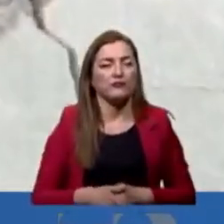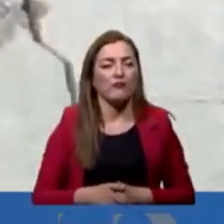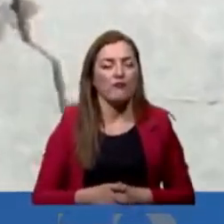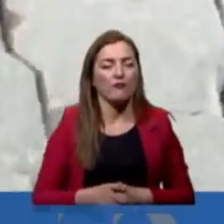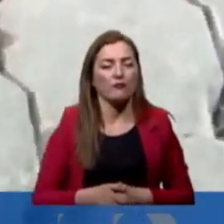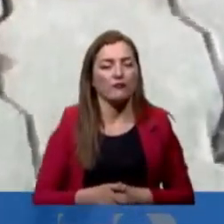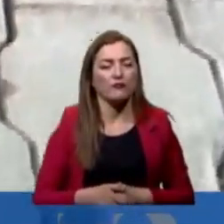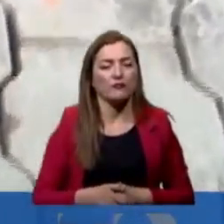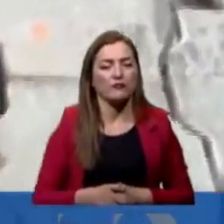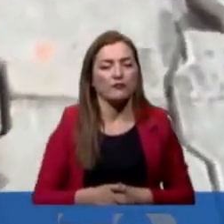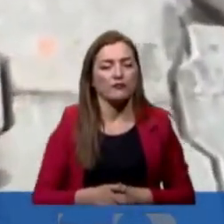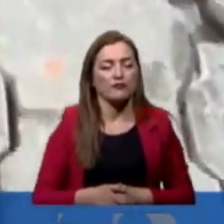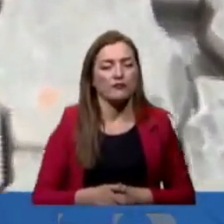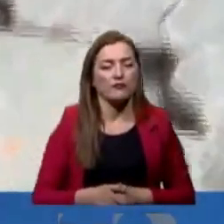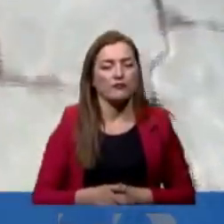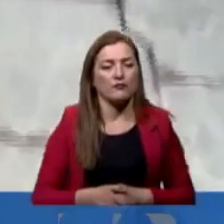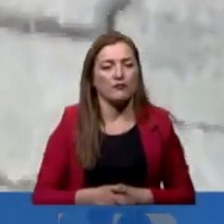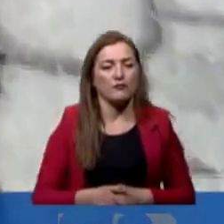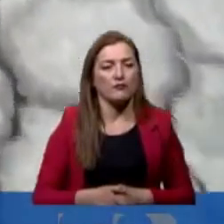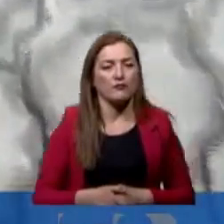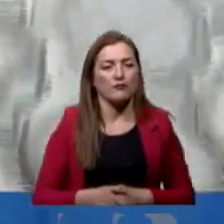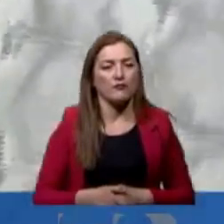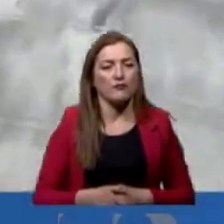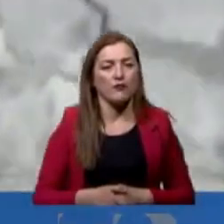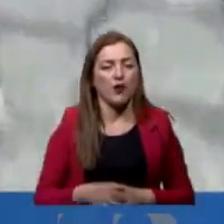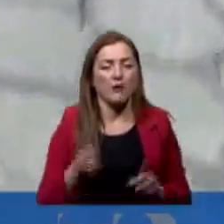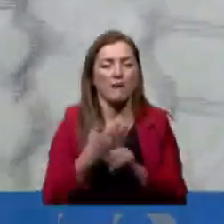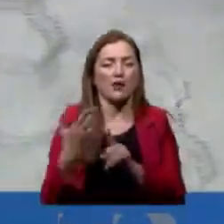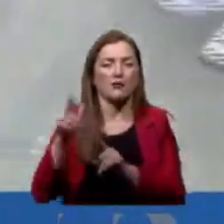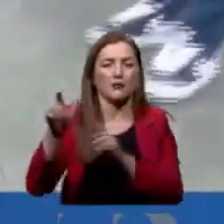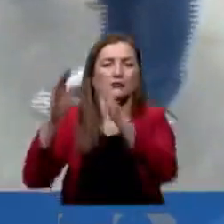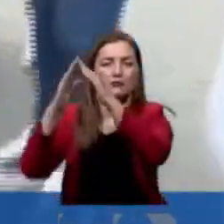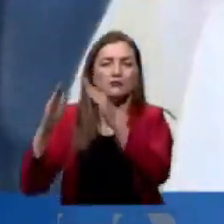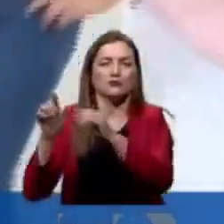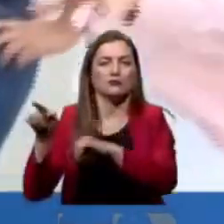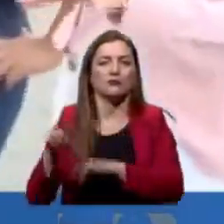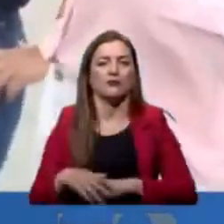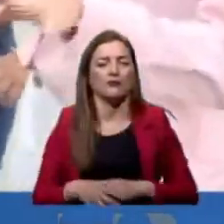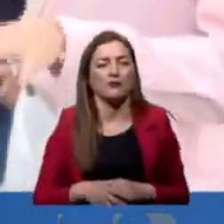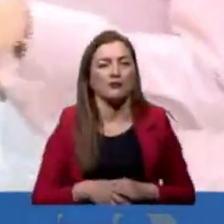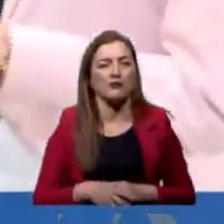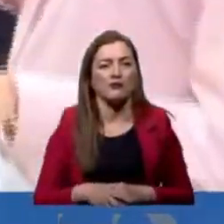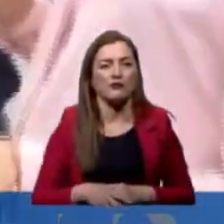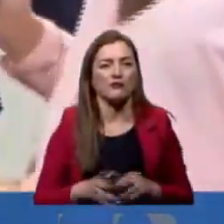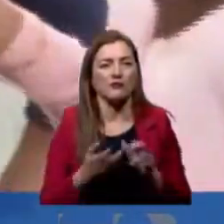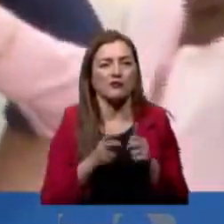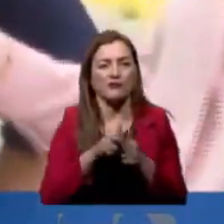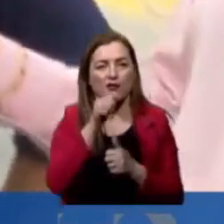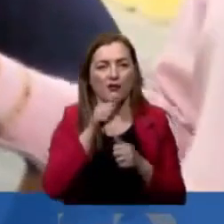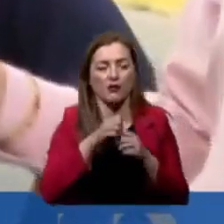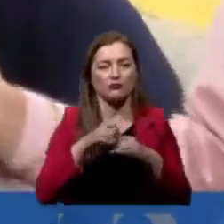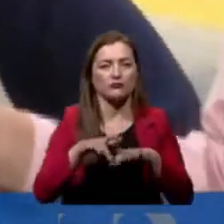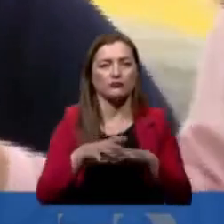saliendo, se está desperdiciando así el agua que afecta más a nuestra vecina que está acá. Ahora, o sea, ¿es recurrente este tema de las fugas de